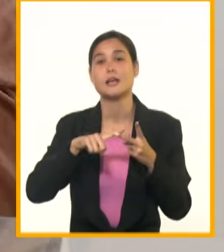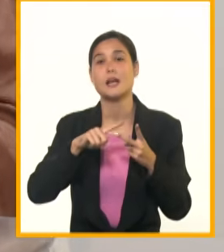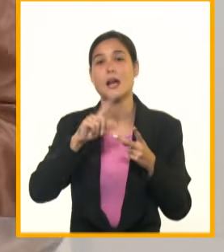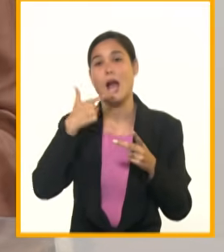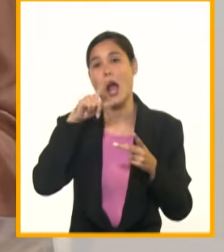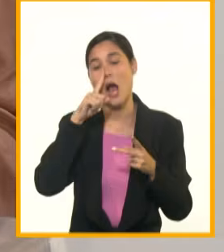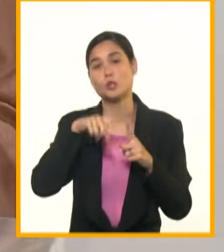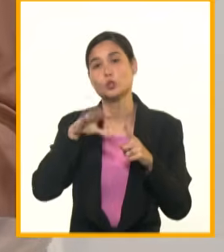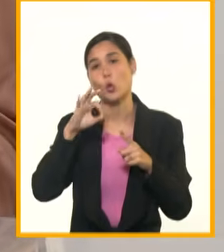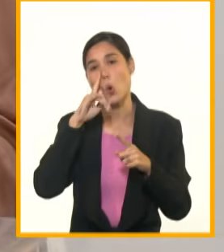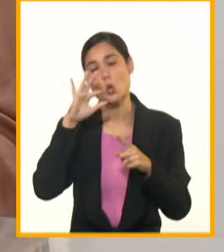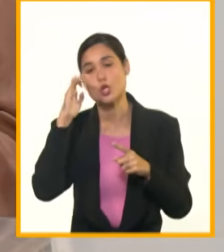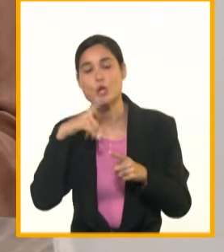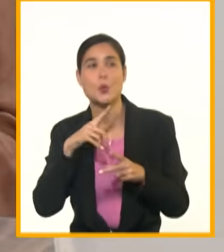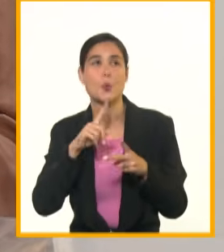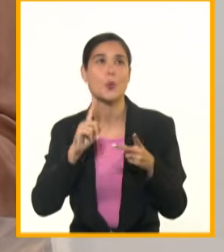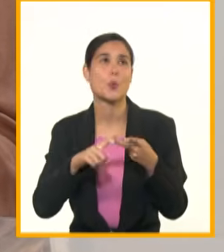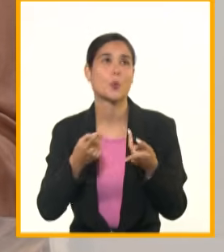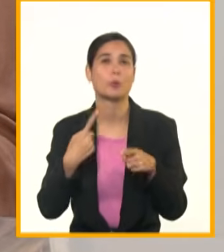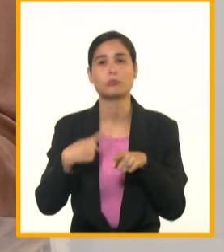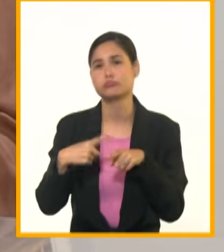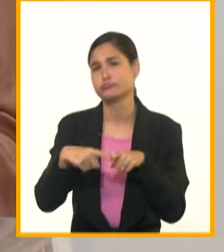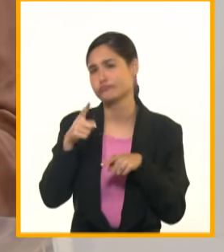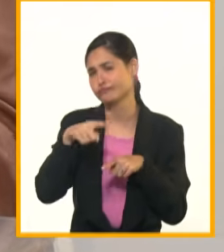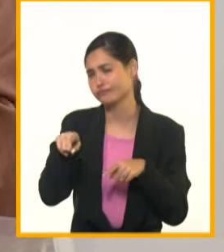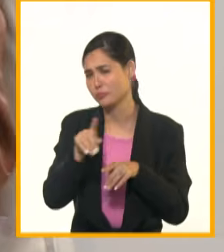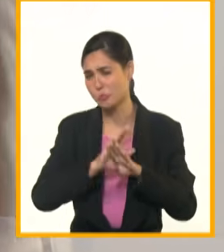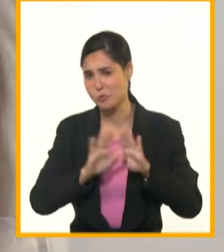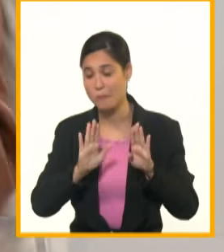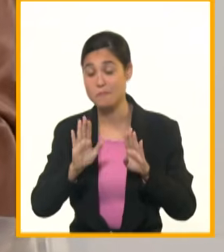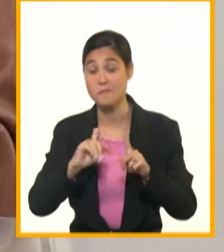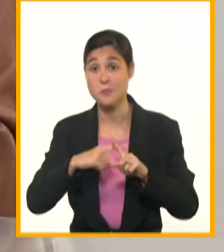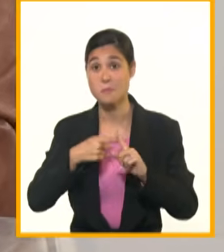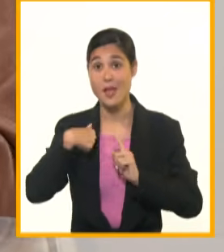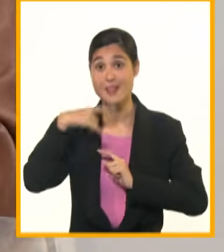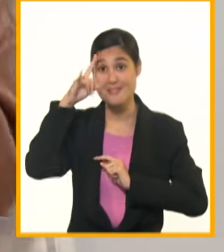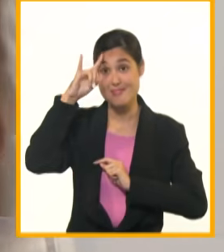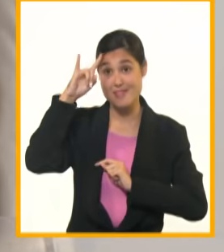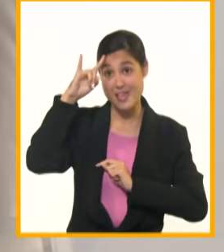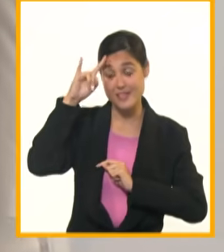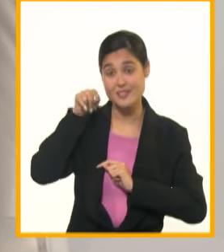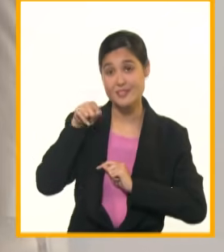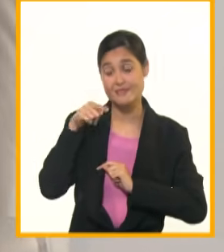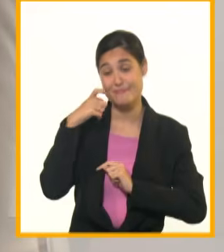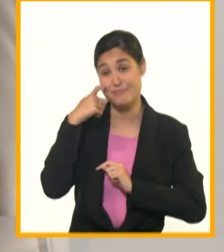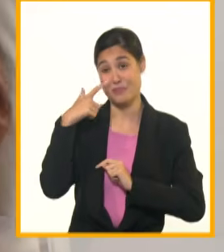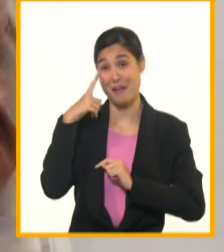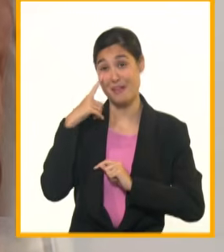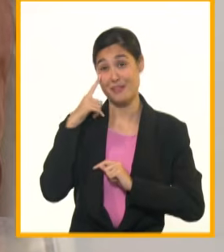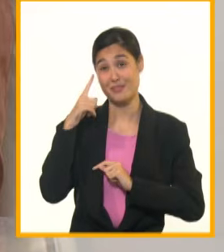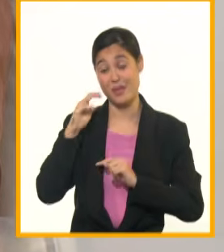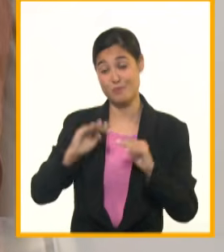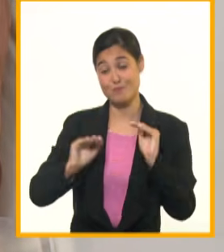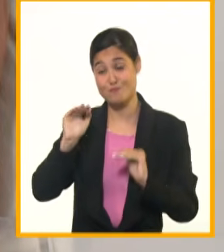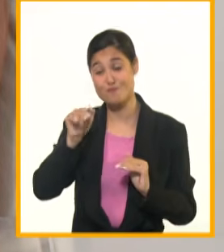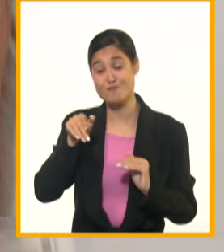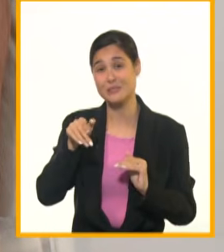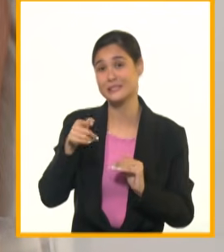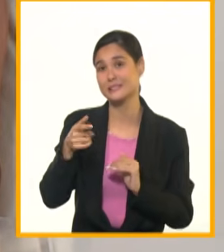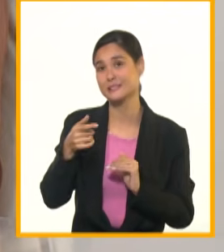que llegó a producir niveles de leche importantes en el país y además que tenía un